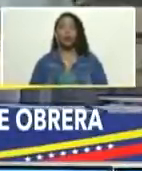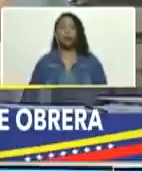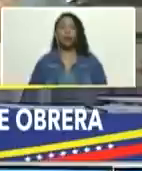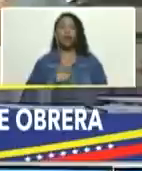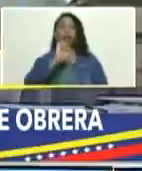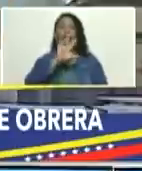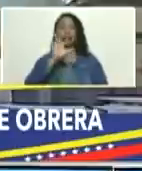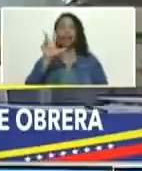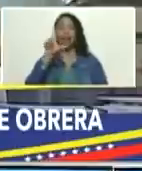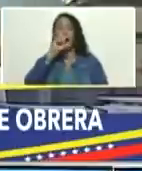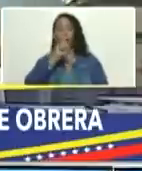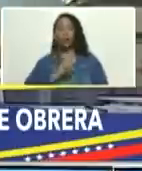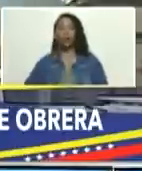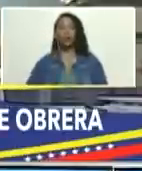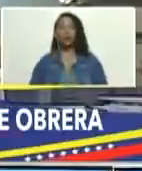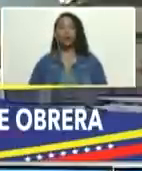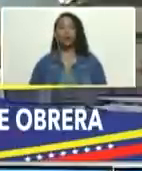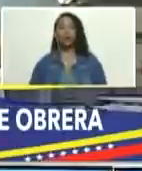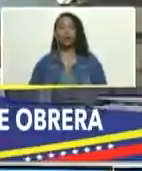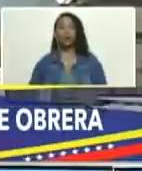33 años,